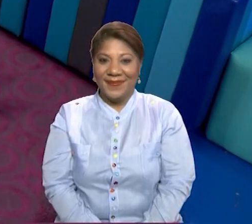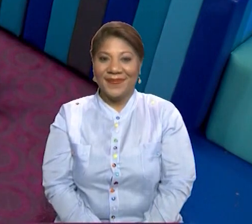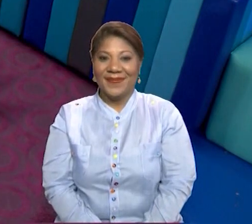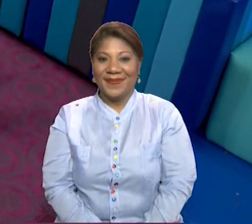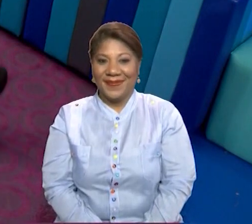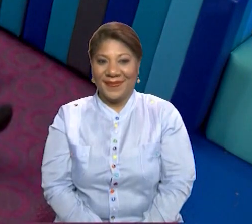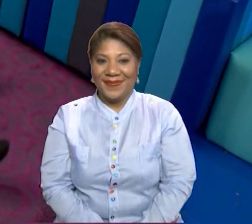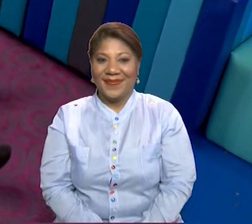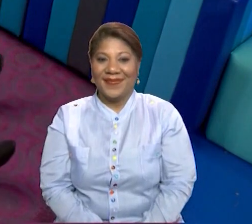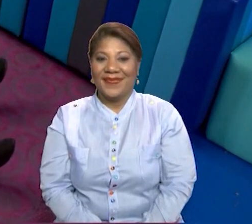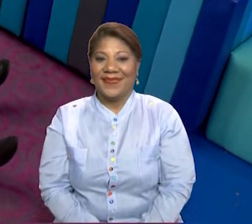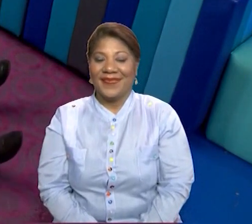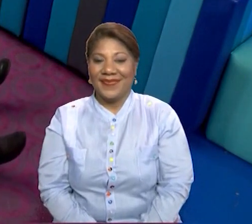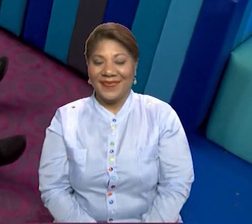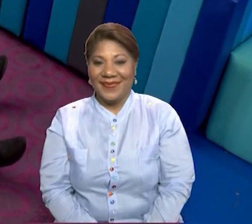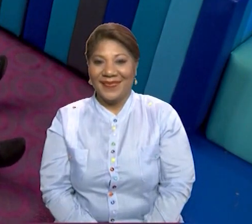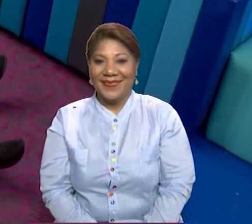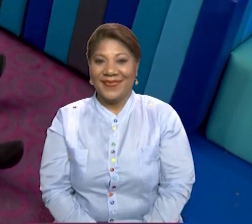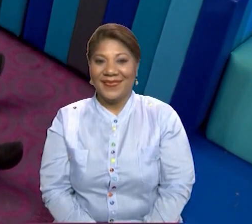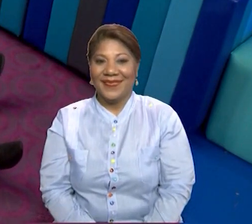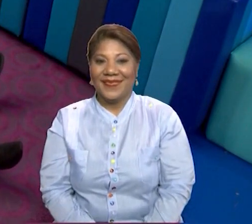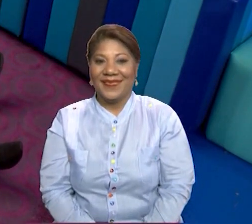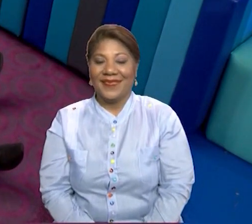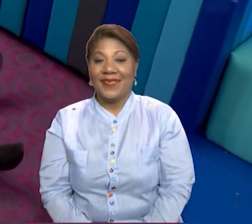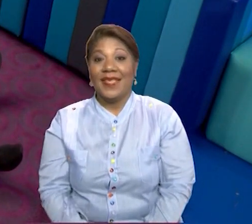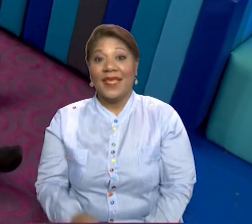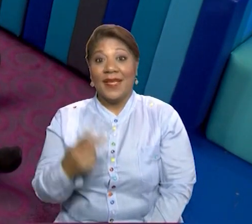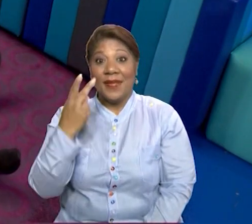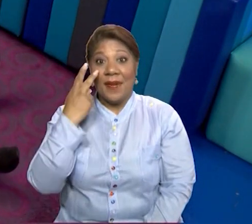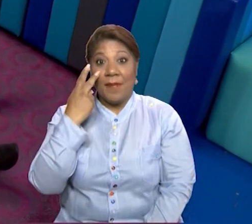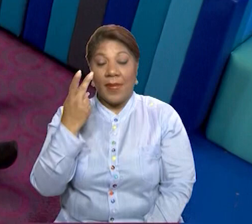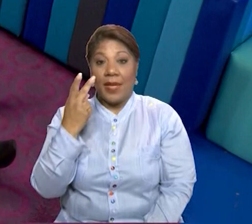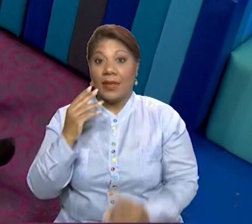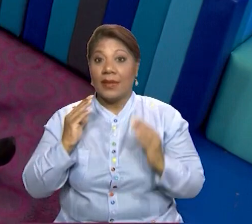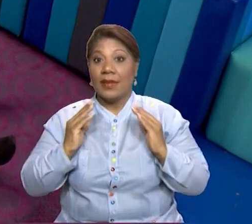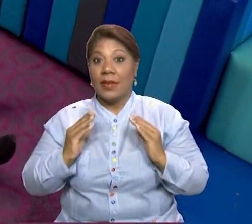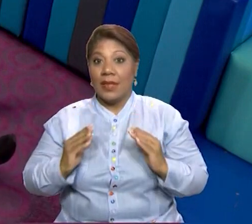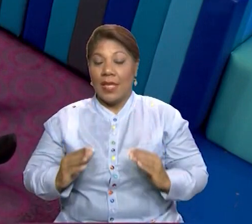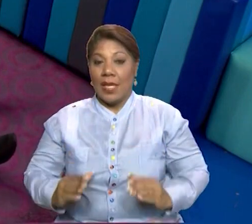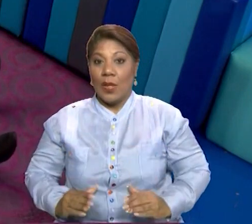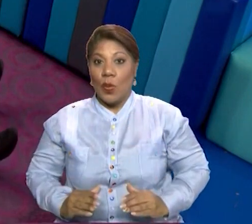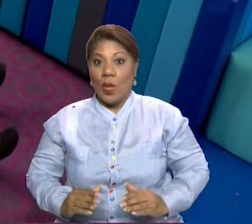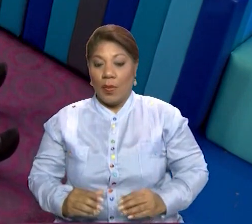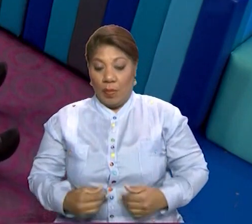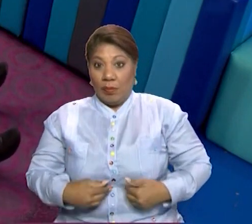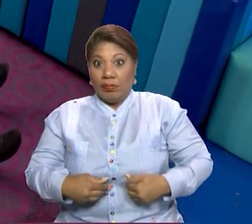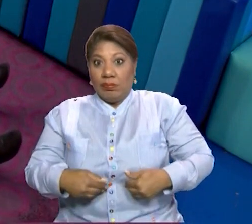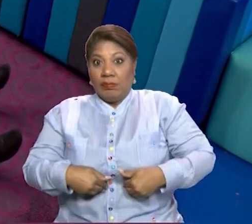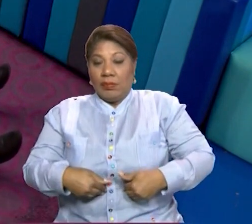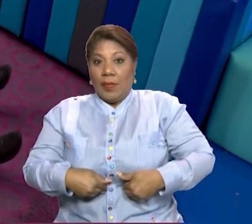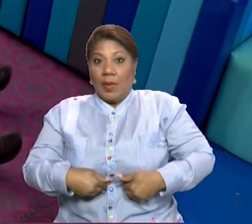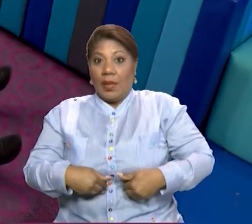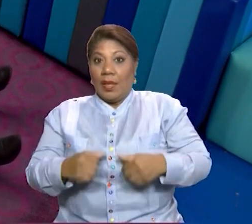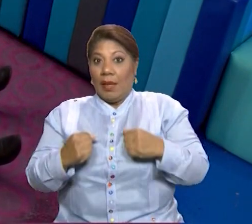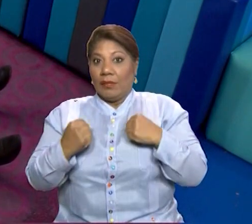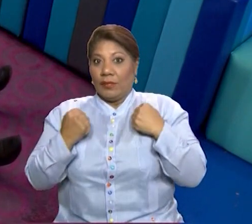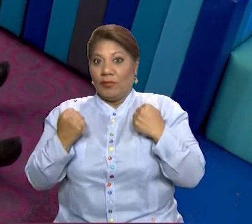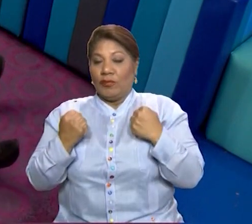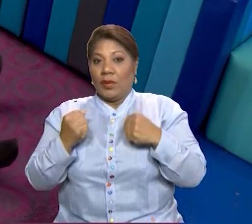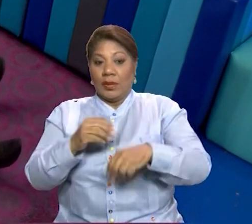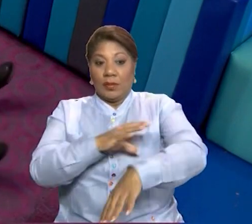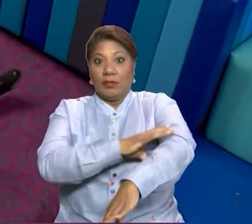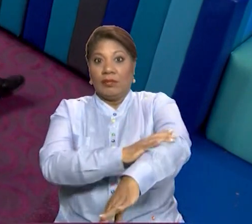1, 2, 1, 2. Excelente. Bien. Vemos que en este trabajo fortalecemos el abdomen y parte de las